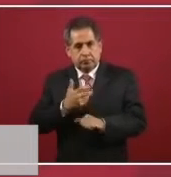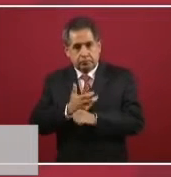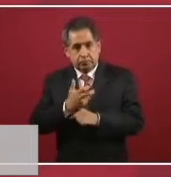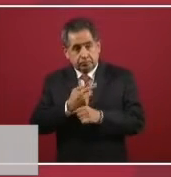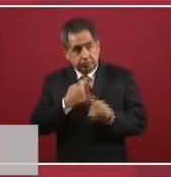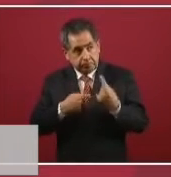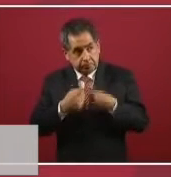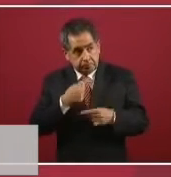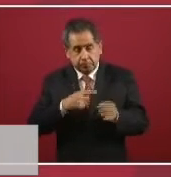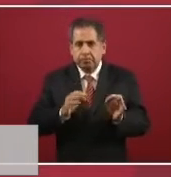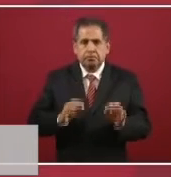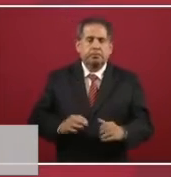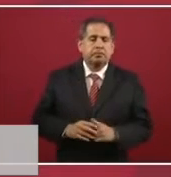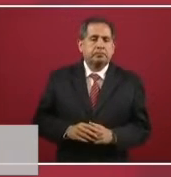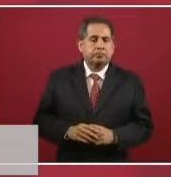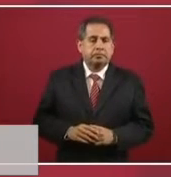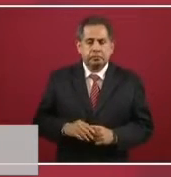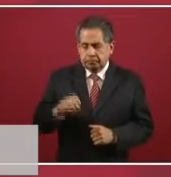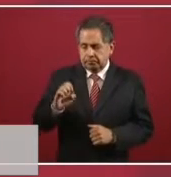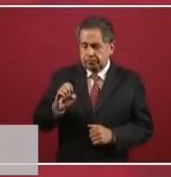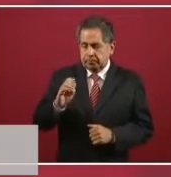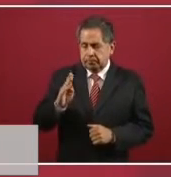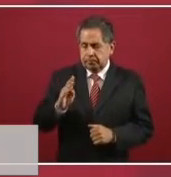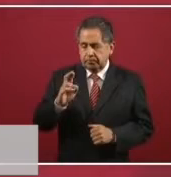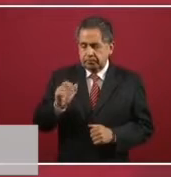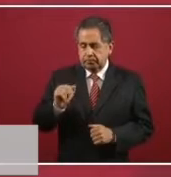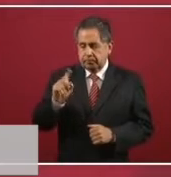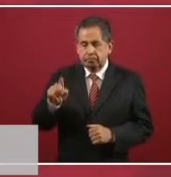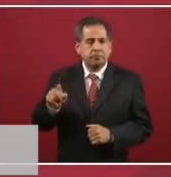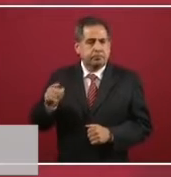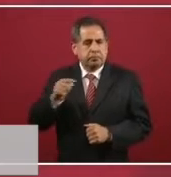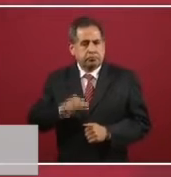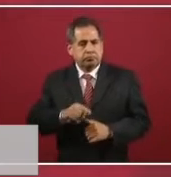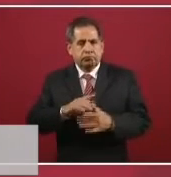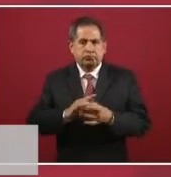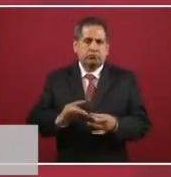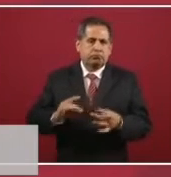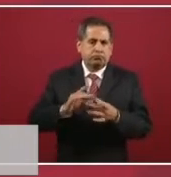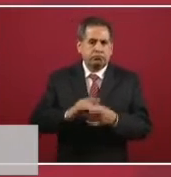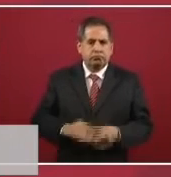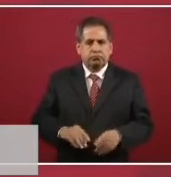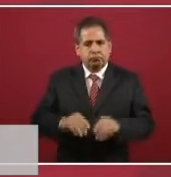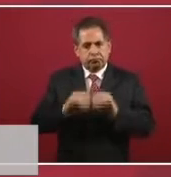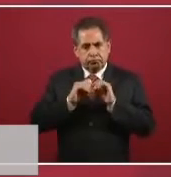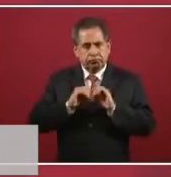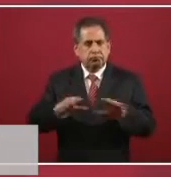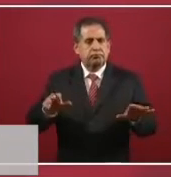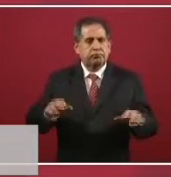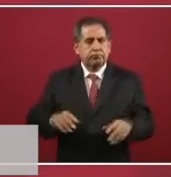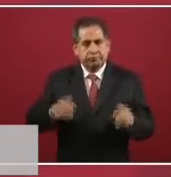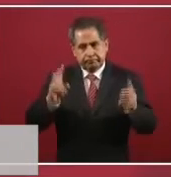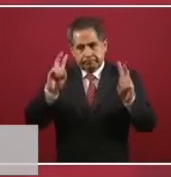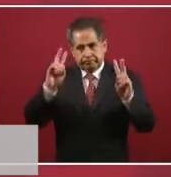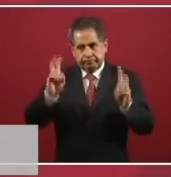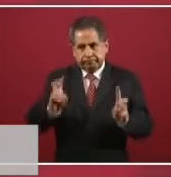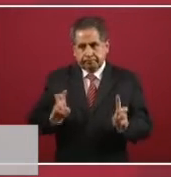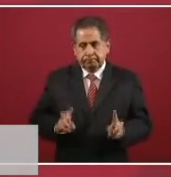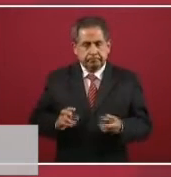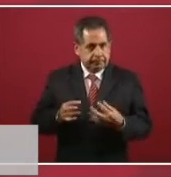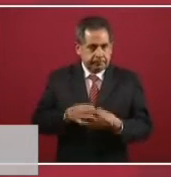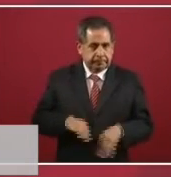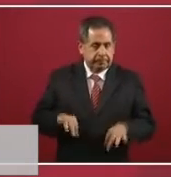economía o desarrollo del país. El ambiente es muy favorable en el Congreso de Estados Unidos para la aprobación del Tratado de Libre Comercio.